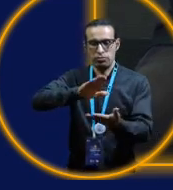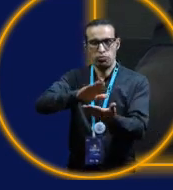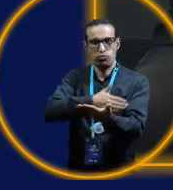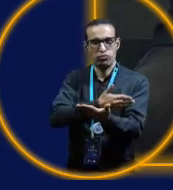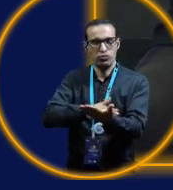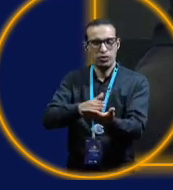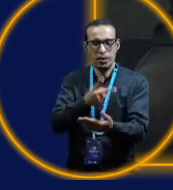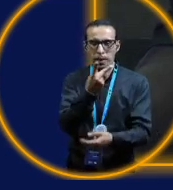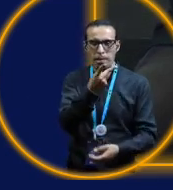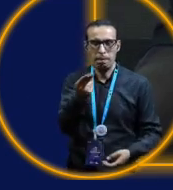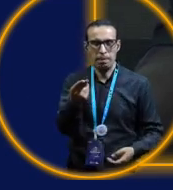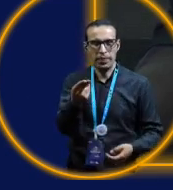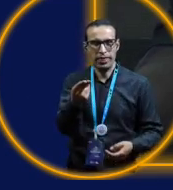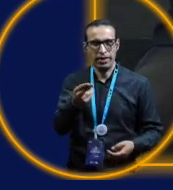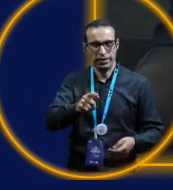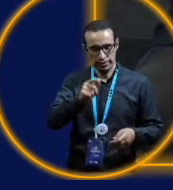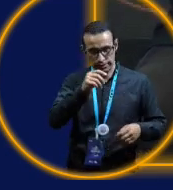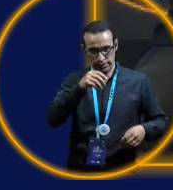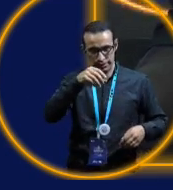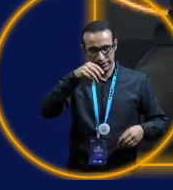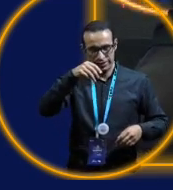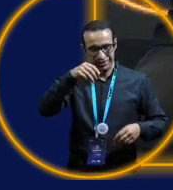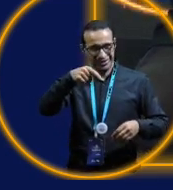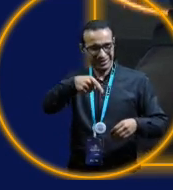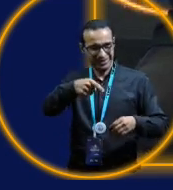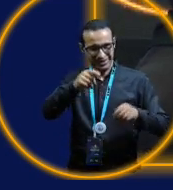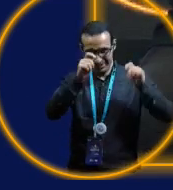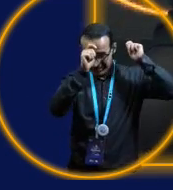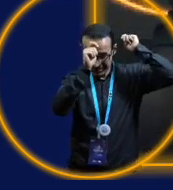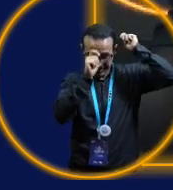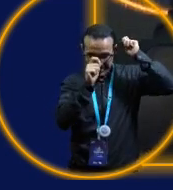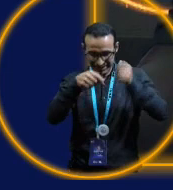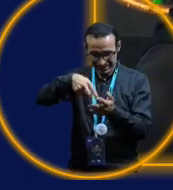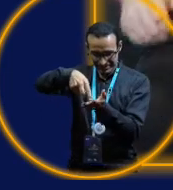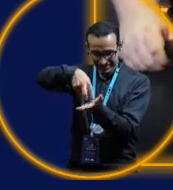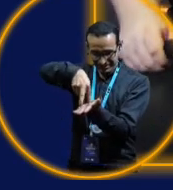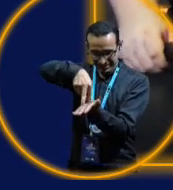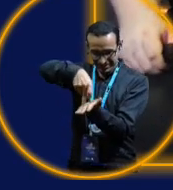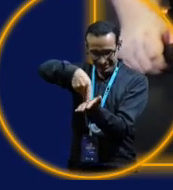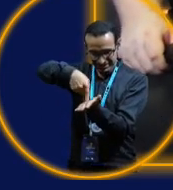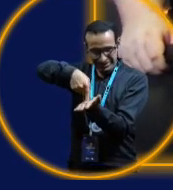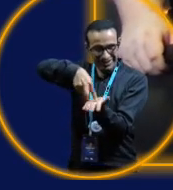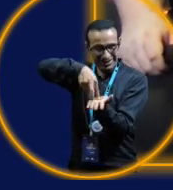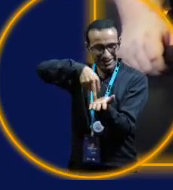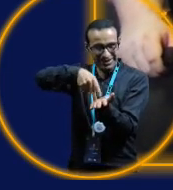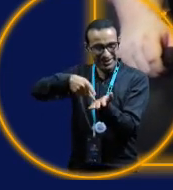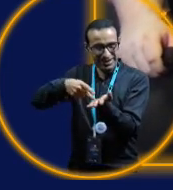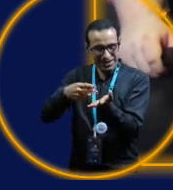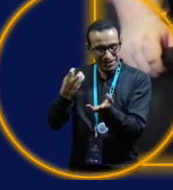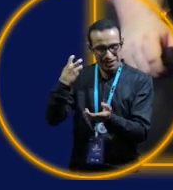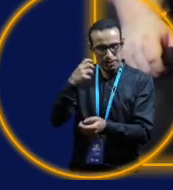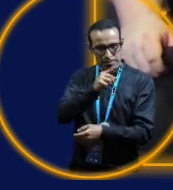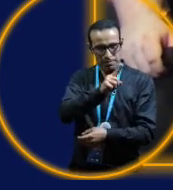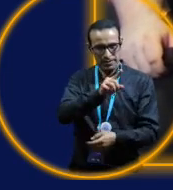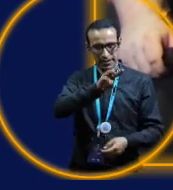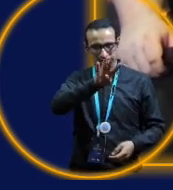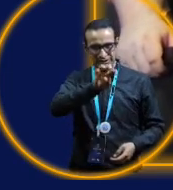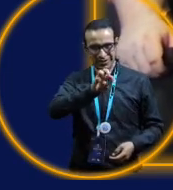Entonces cuál es tu opinión sobre la Inteligencia artificial y su papel en los próximos 10 años de la